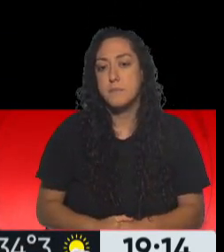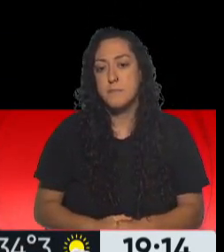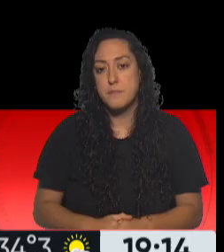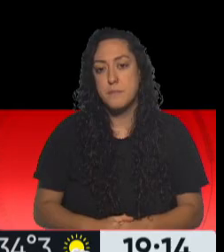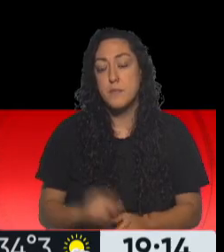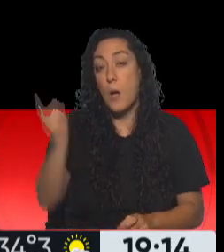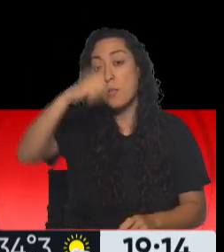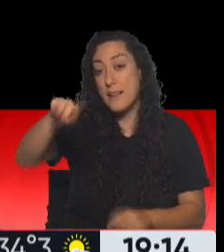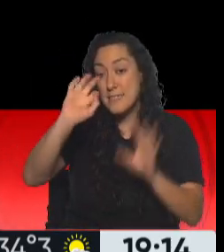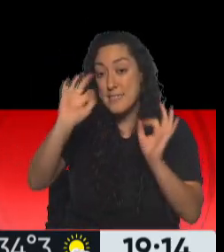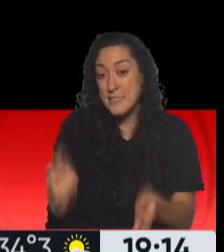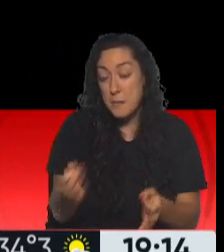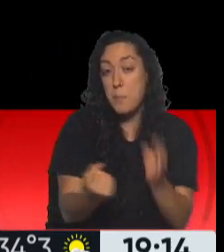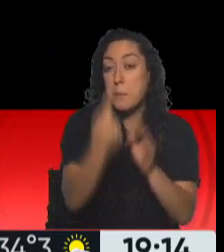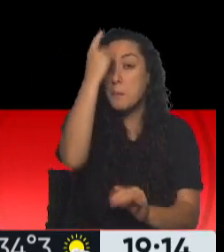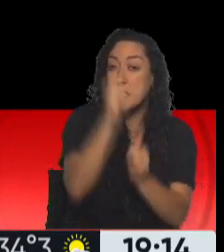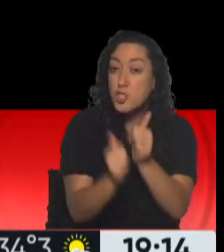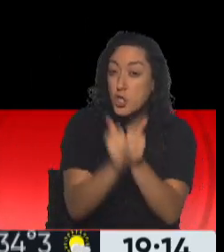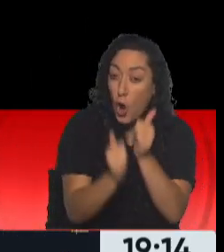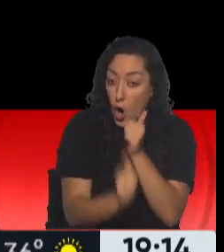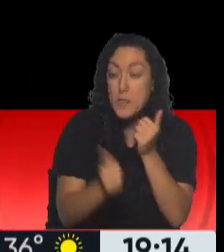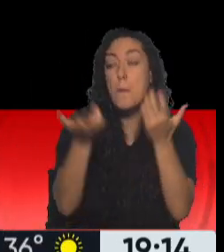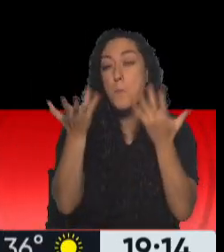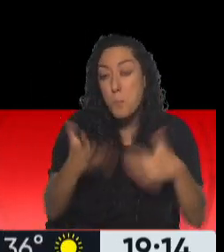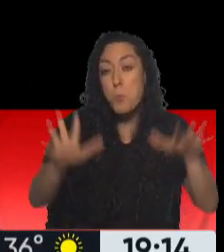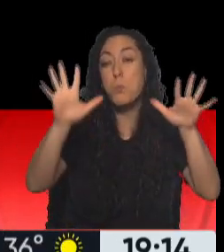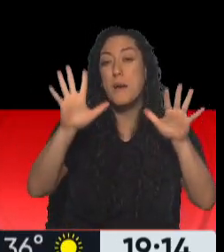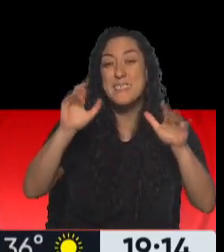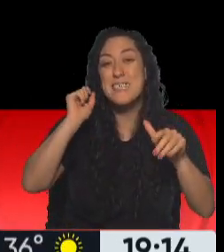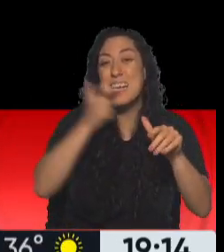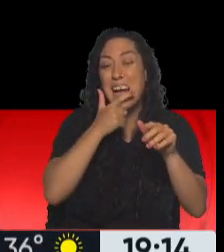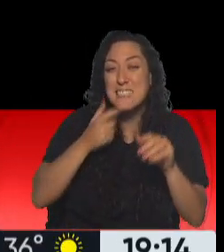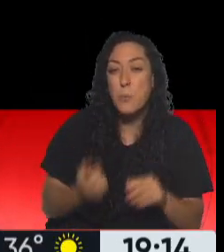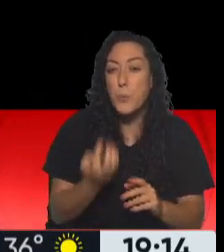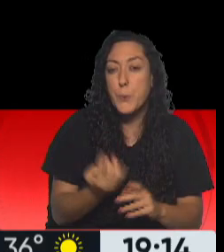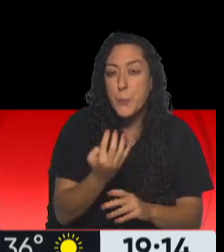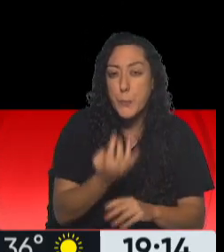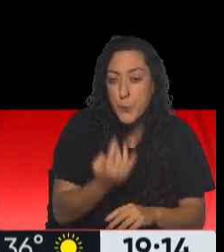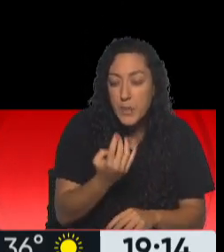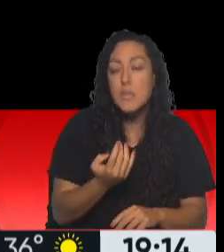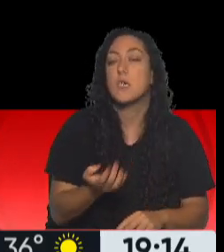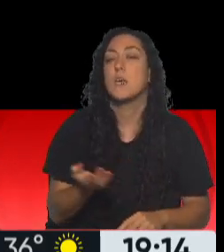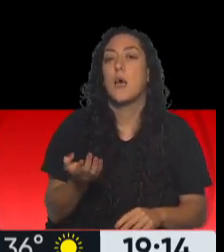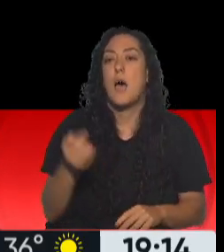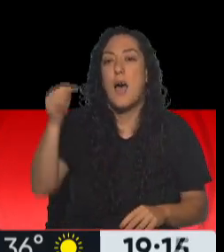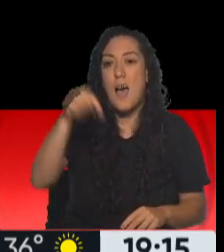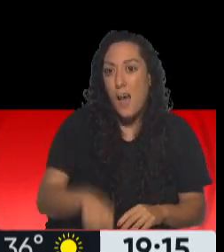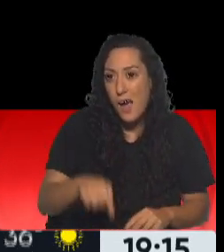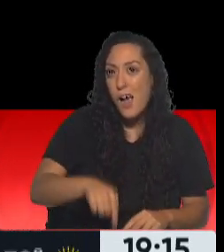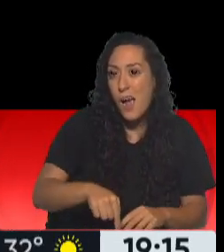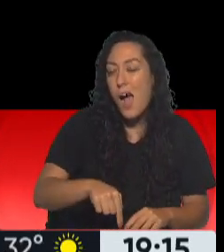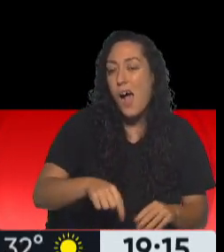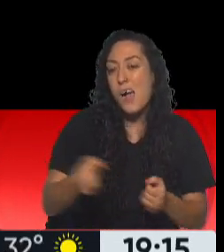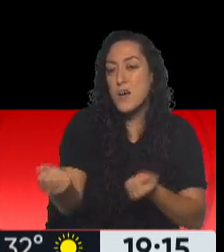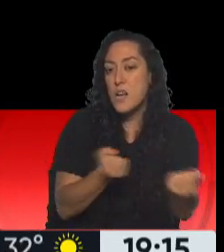en cuenta que había una primera versión de la posibilidad de un escape de gas. Bueno, acá está el